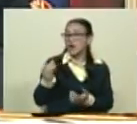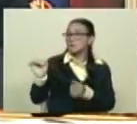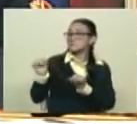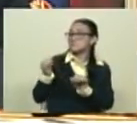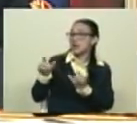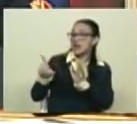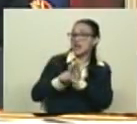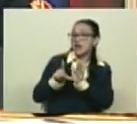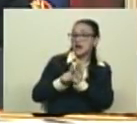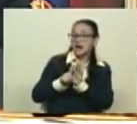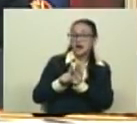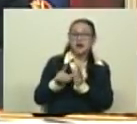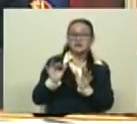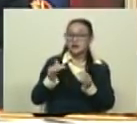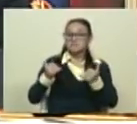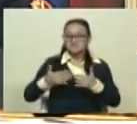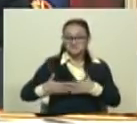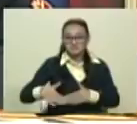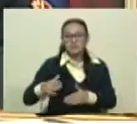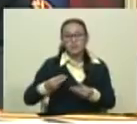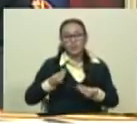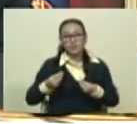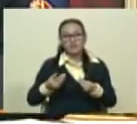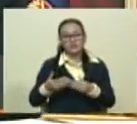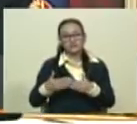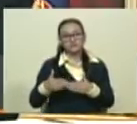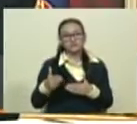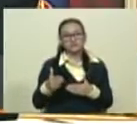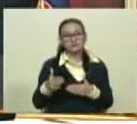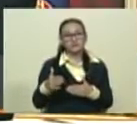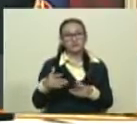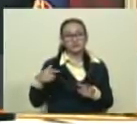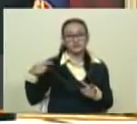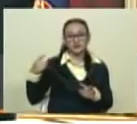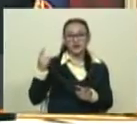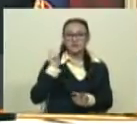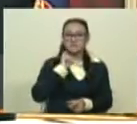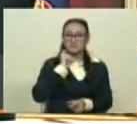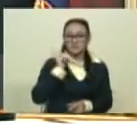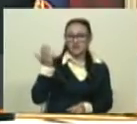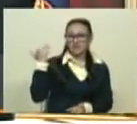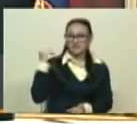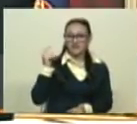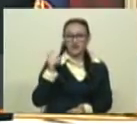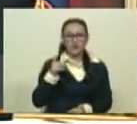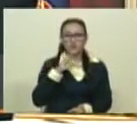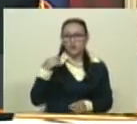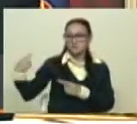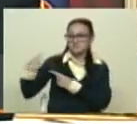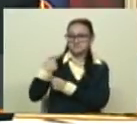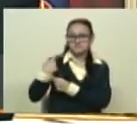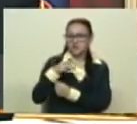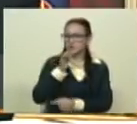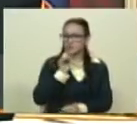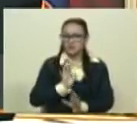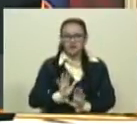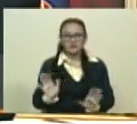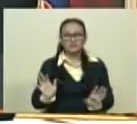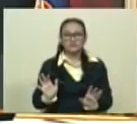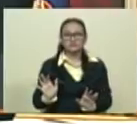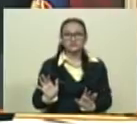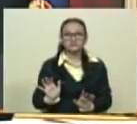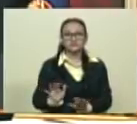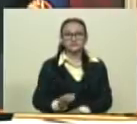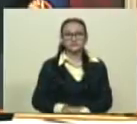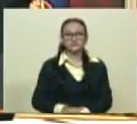legal como nos imponía el viejo parlamento burgués, Ernesto, el viejo parlamento burgués como